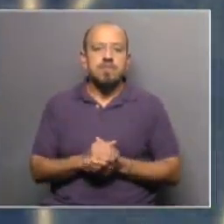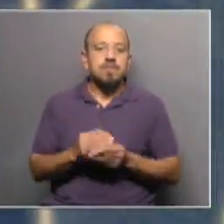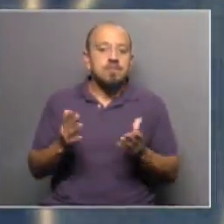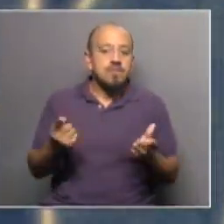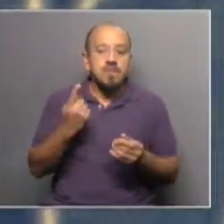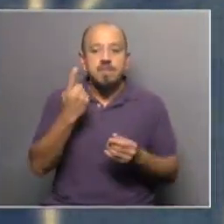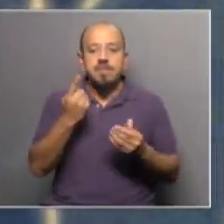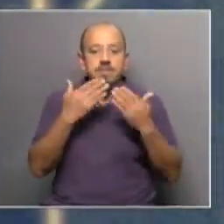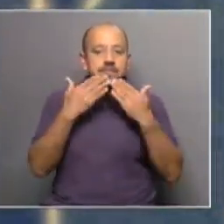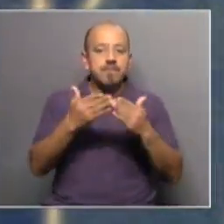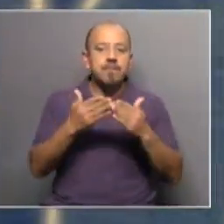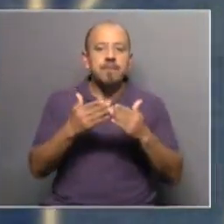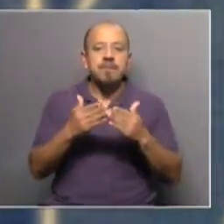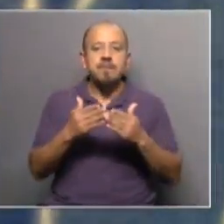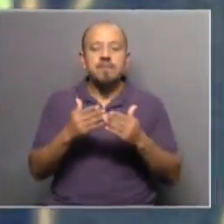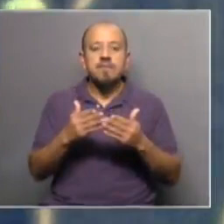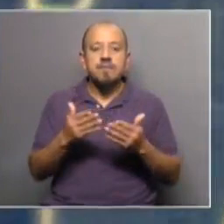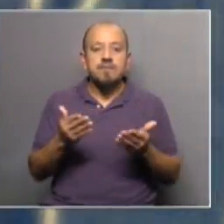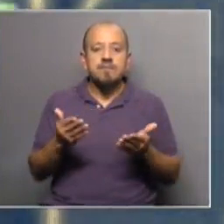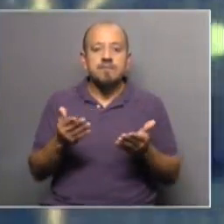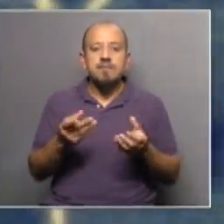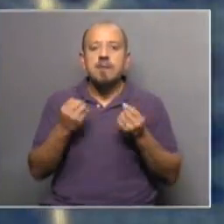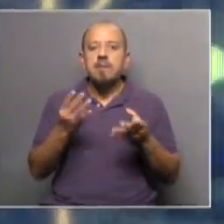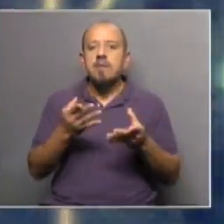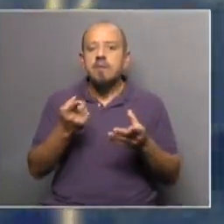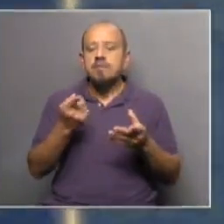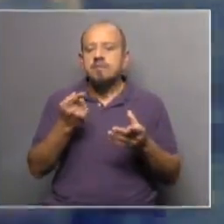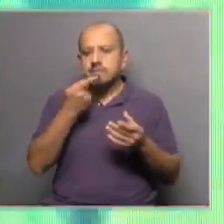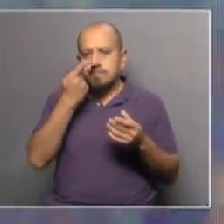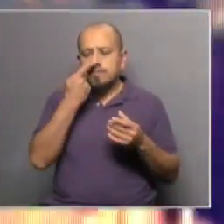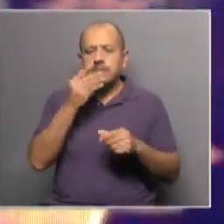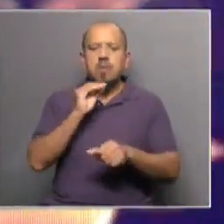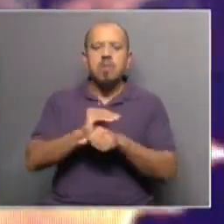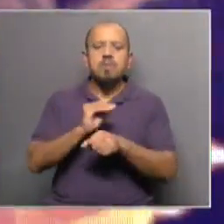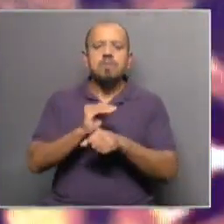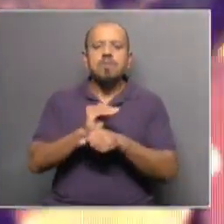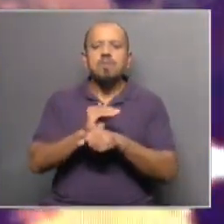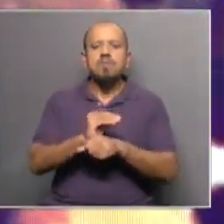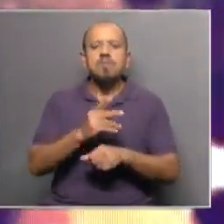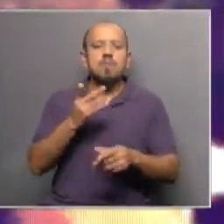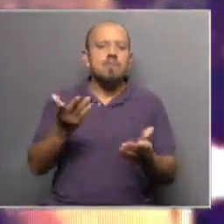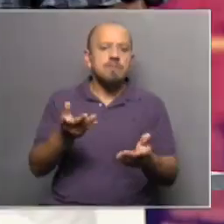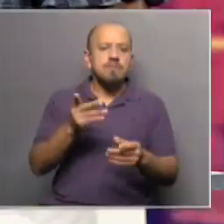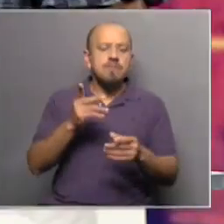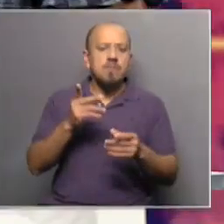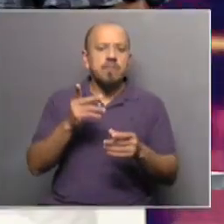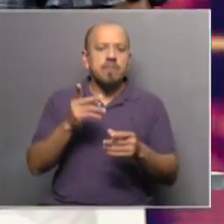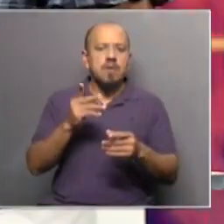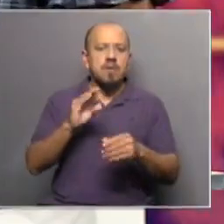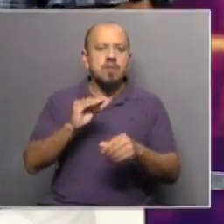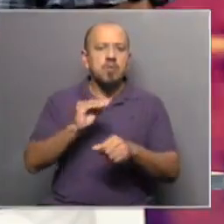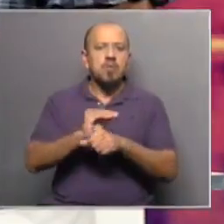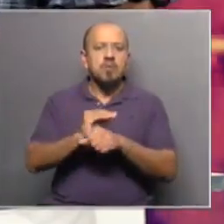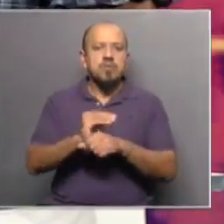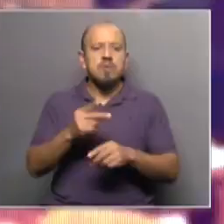primera pregunta es, ¿por qué les interesó dar un curso que se llame de esta manera, que digo yo que